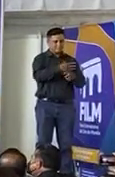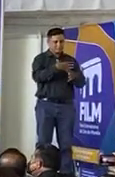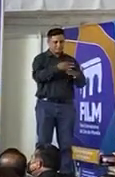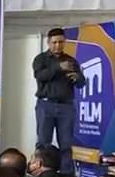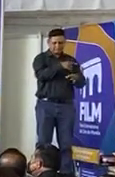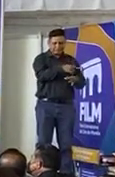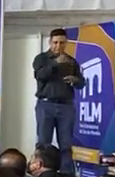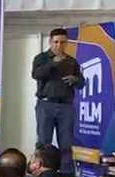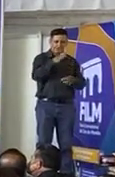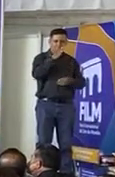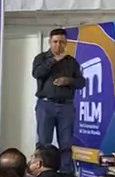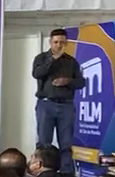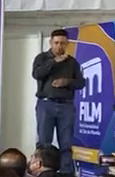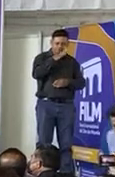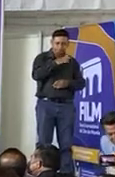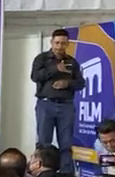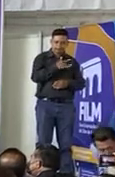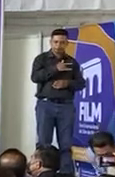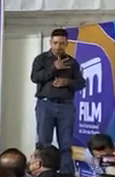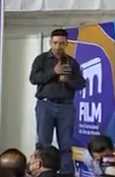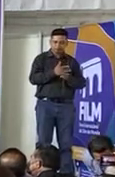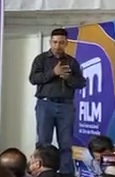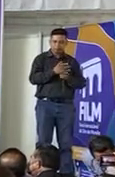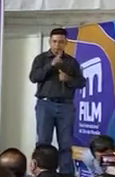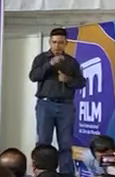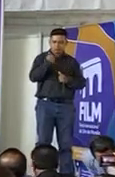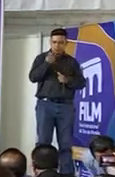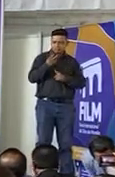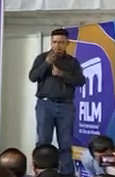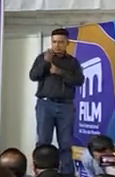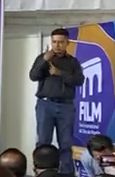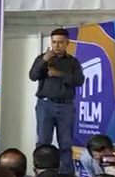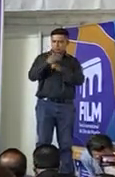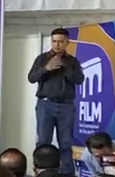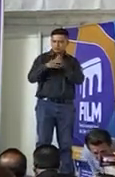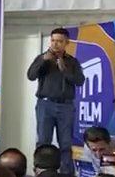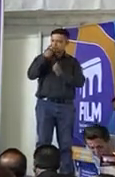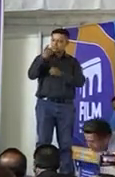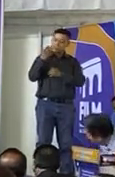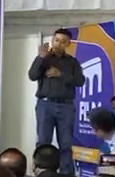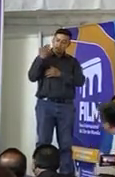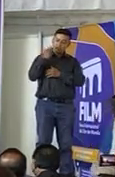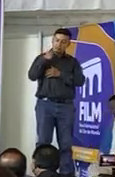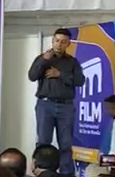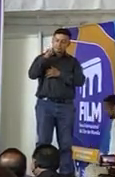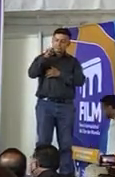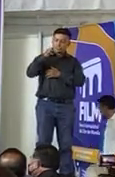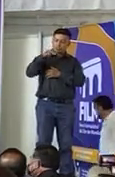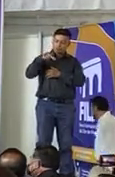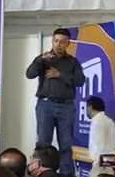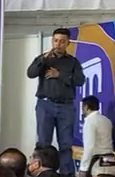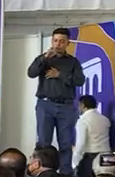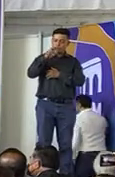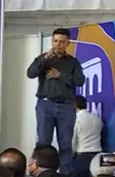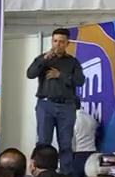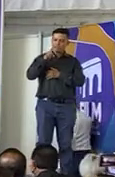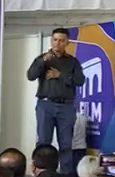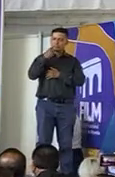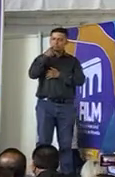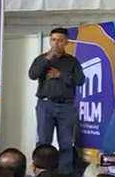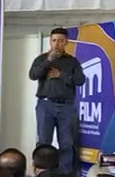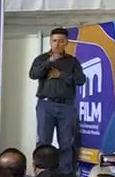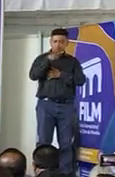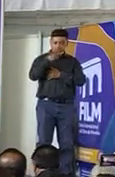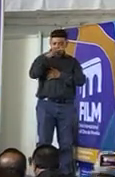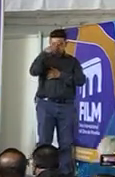males sociales. Y me gustaría señalar una frase de Simón Bolívar que dice que la ignorancia es el